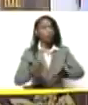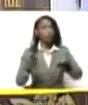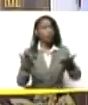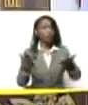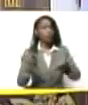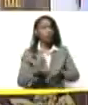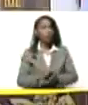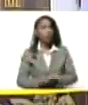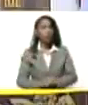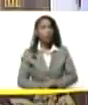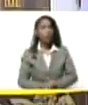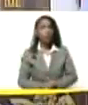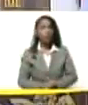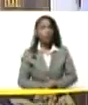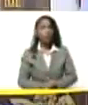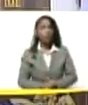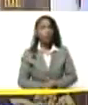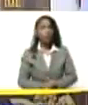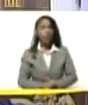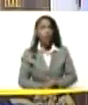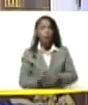entendimiento entre venezolanos